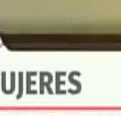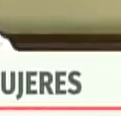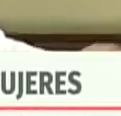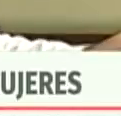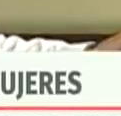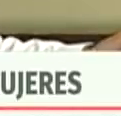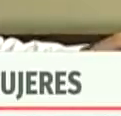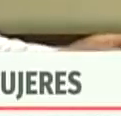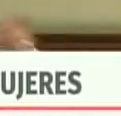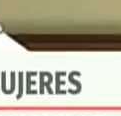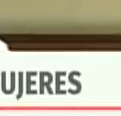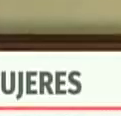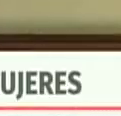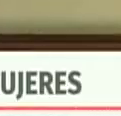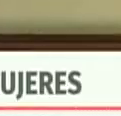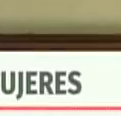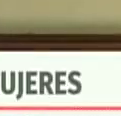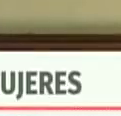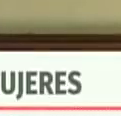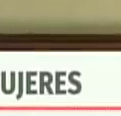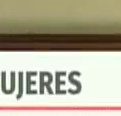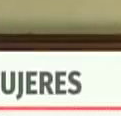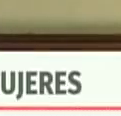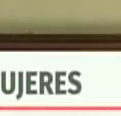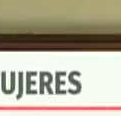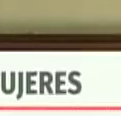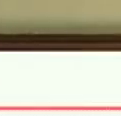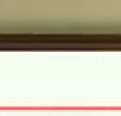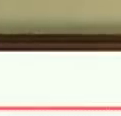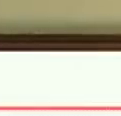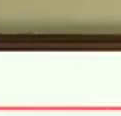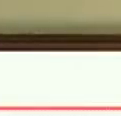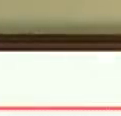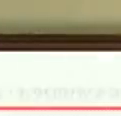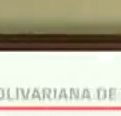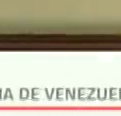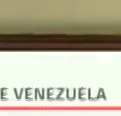Compañera Asia Villegas, así es nombre de mujer.